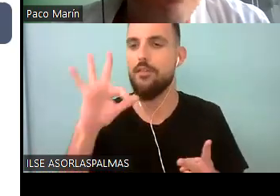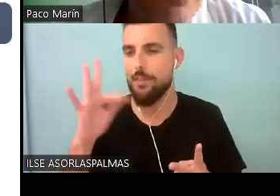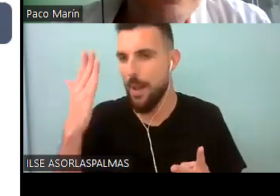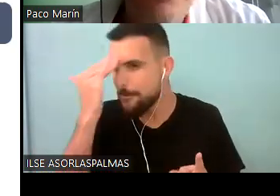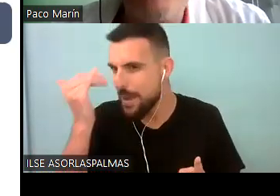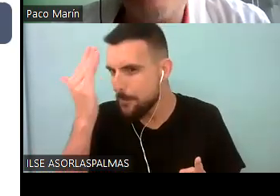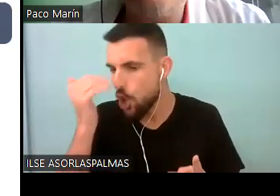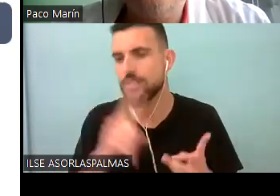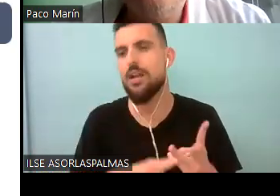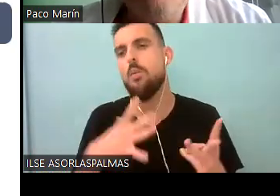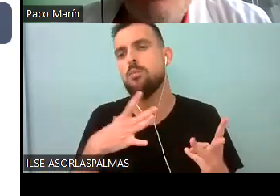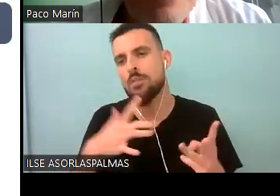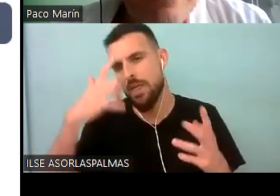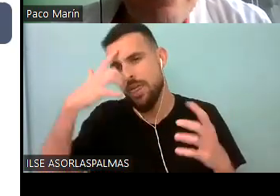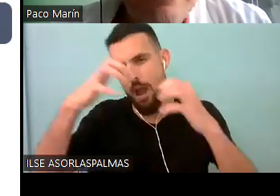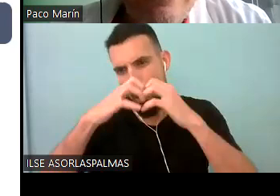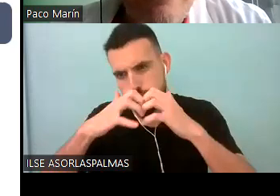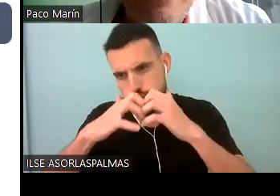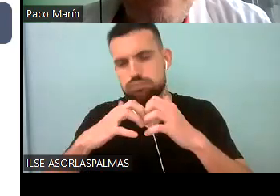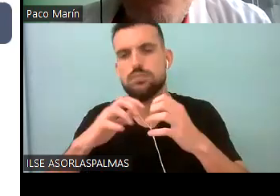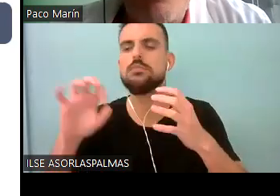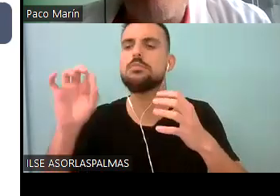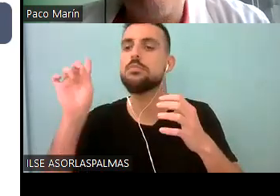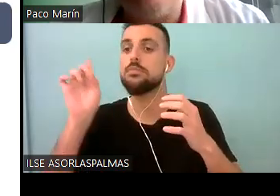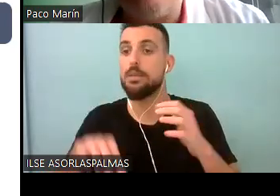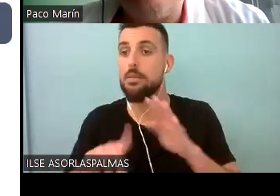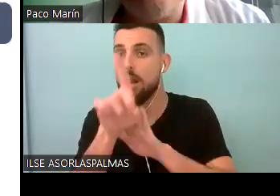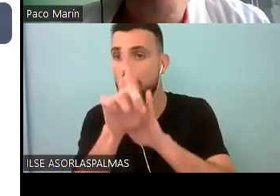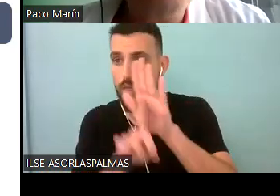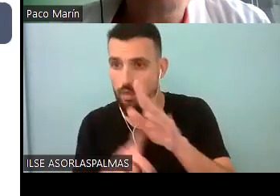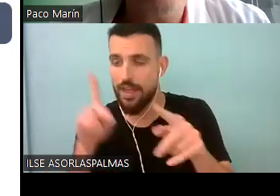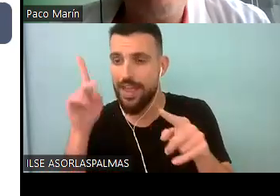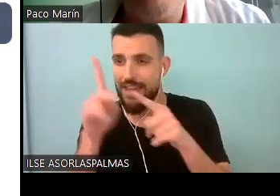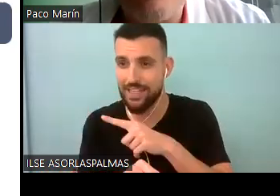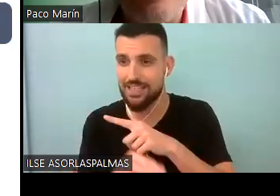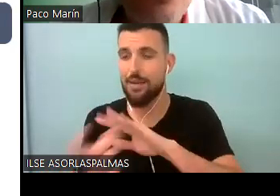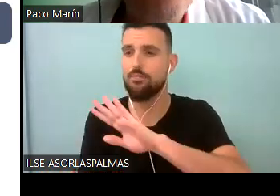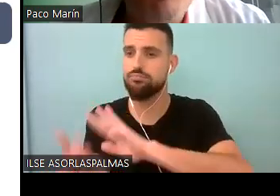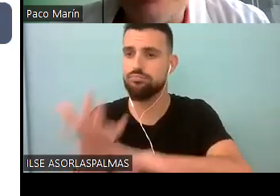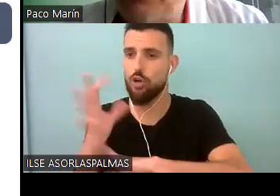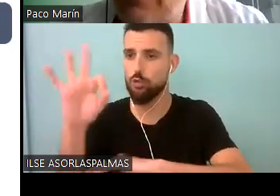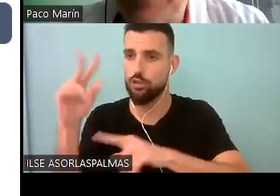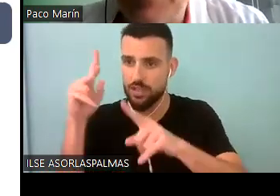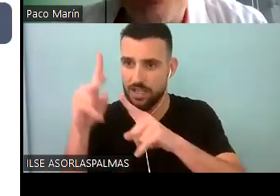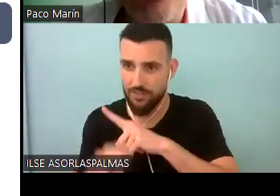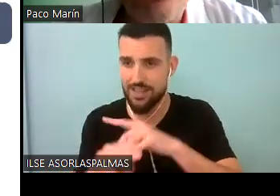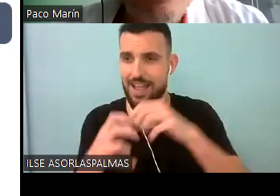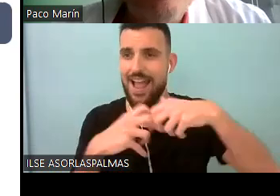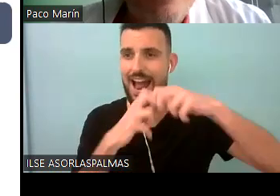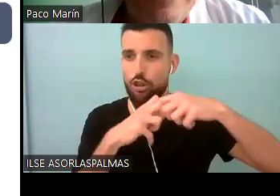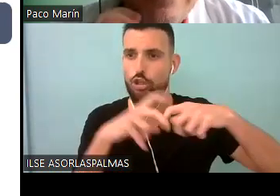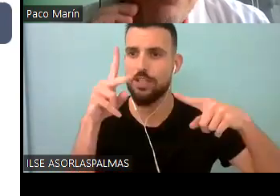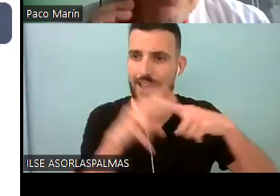para función neuronal, bien para la degradación, para evitar la osteoporosis, para evitar la artrosis, para evitar cualquier